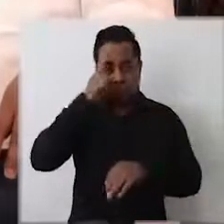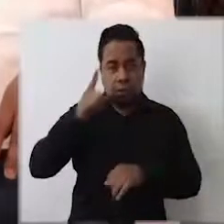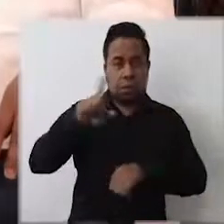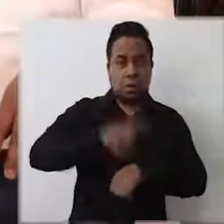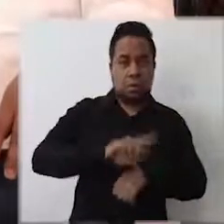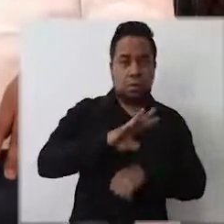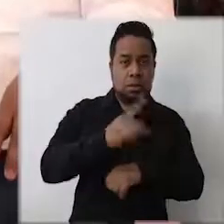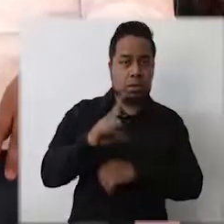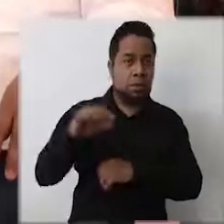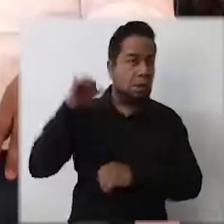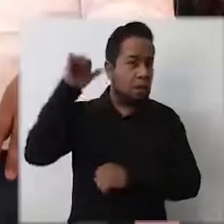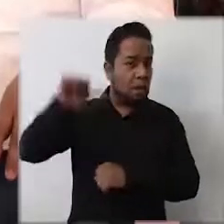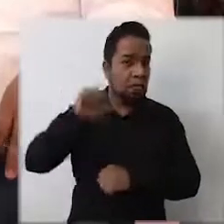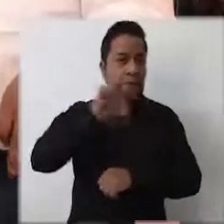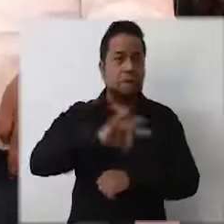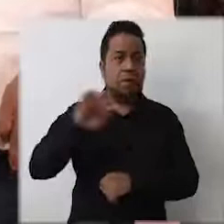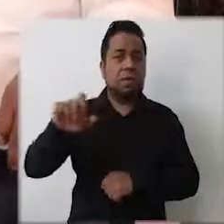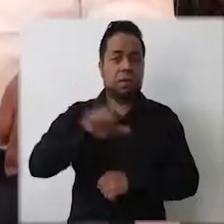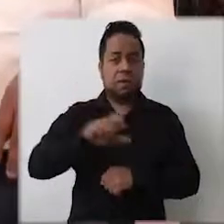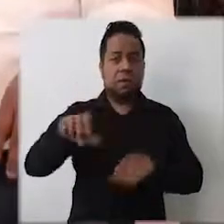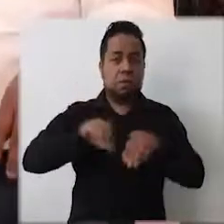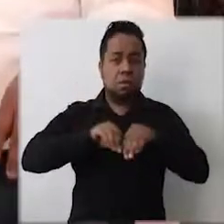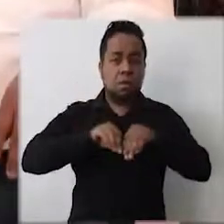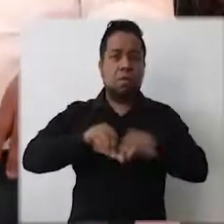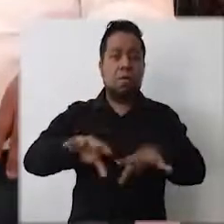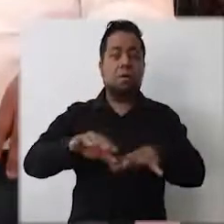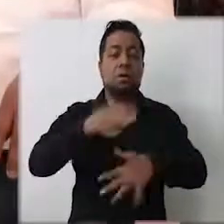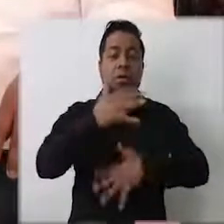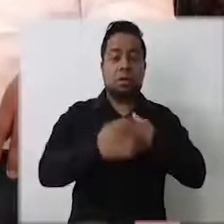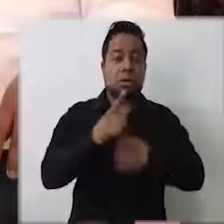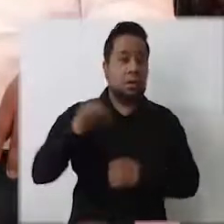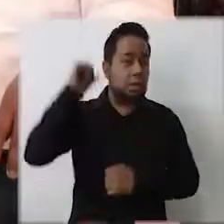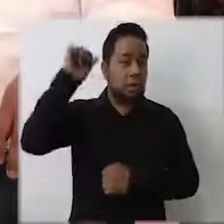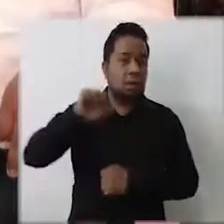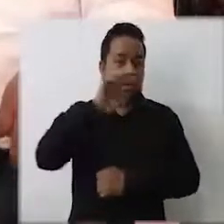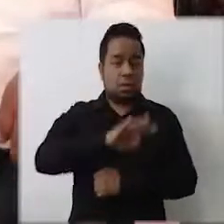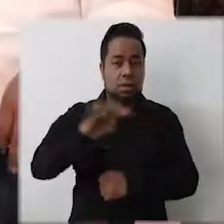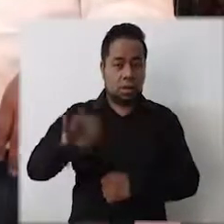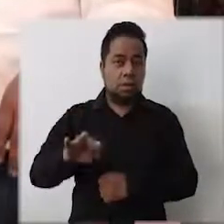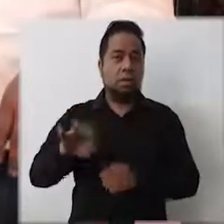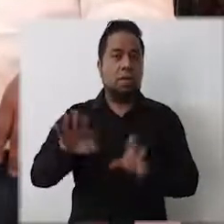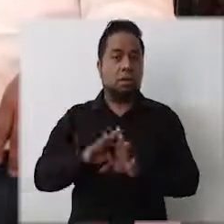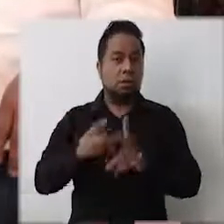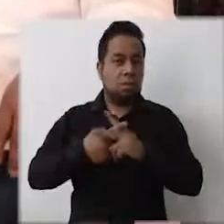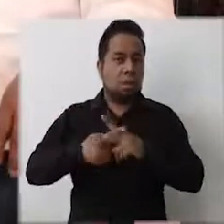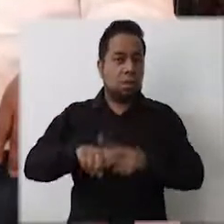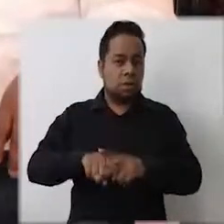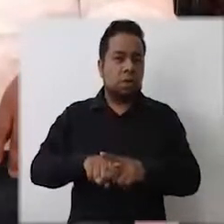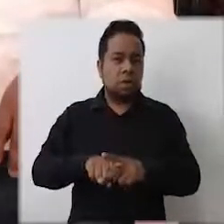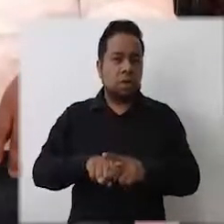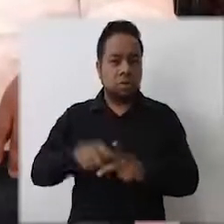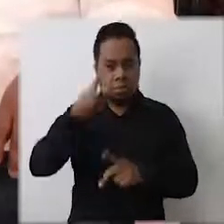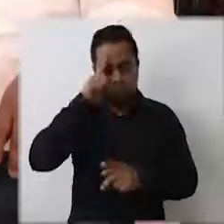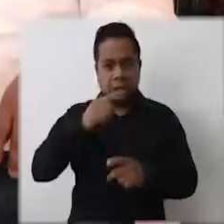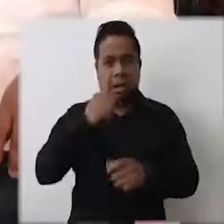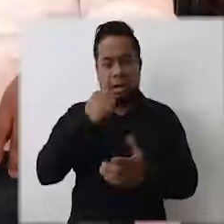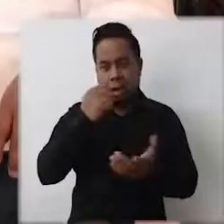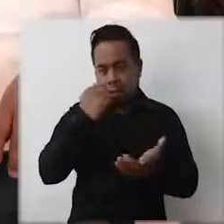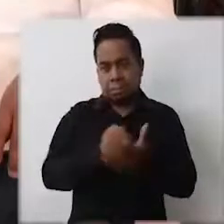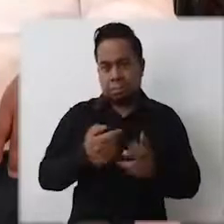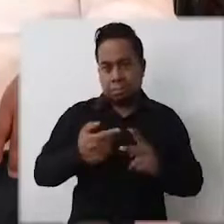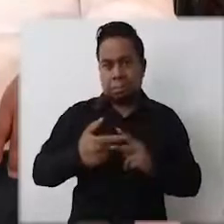puedan realizarse y que abonen a conmemorar tan importante acto, aclarando que no se requieren mayores